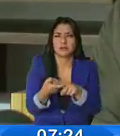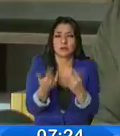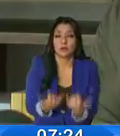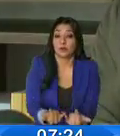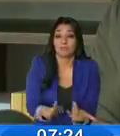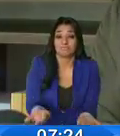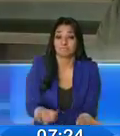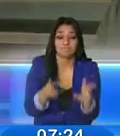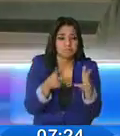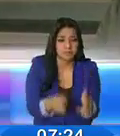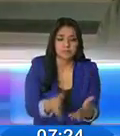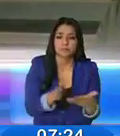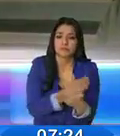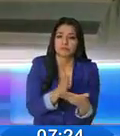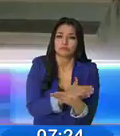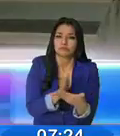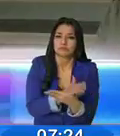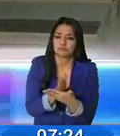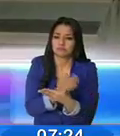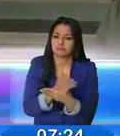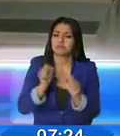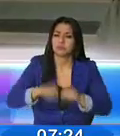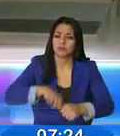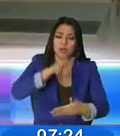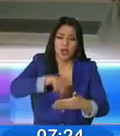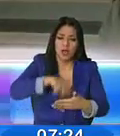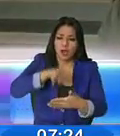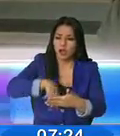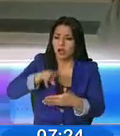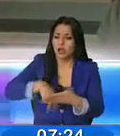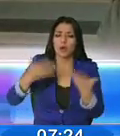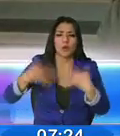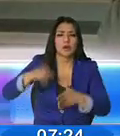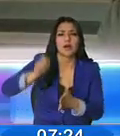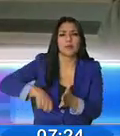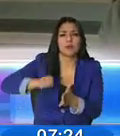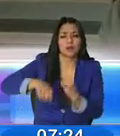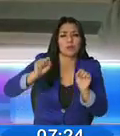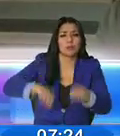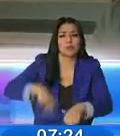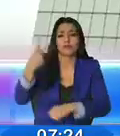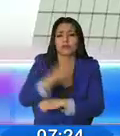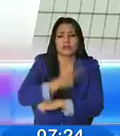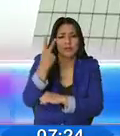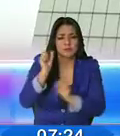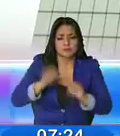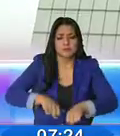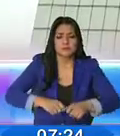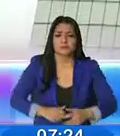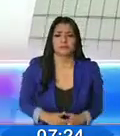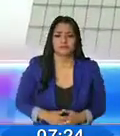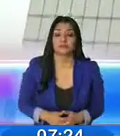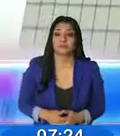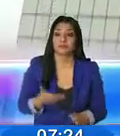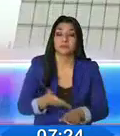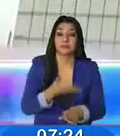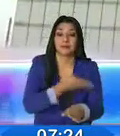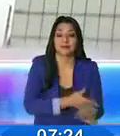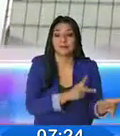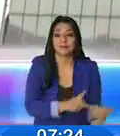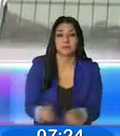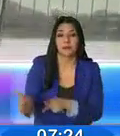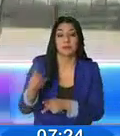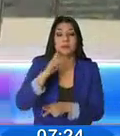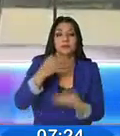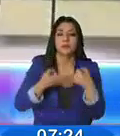hoy. Y son un número de fojas que podemos leerla. Cualquier abogado puede leerlas en 2 días. Antes de la audiencia preparatoria a juicio,